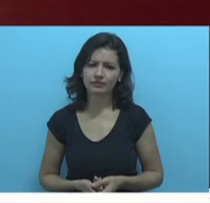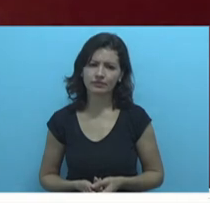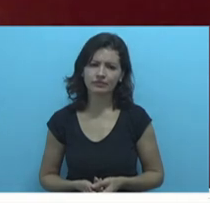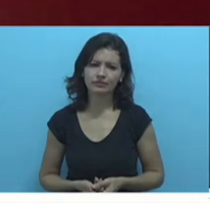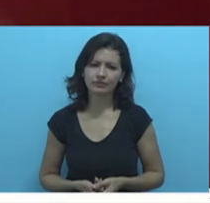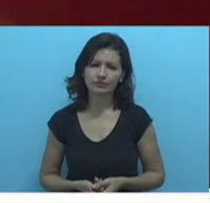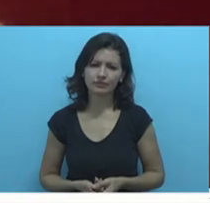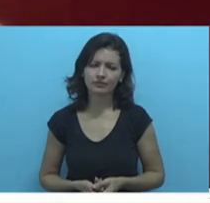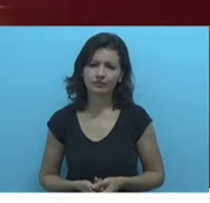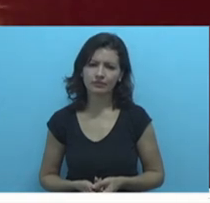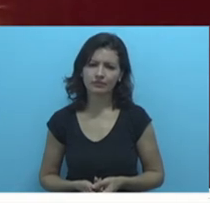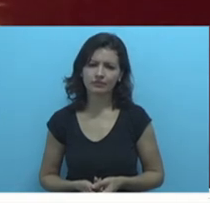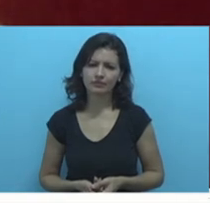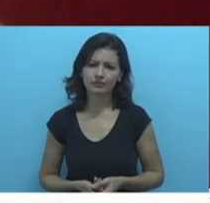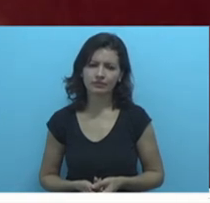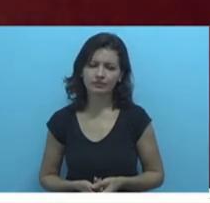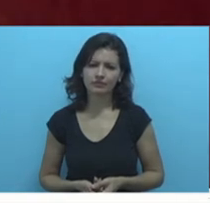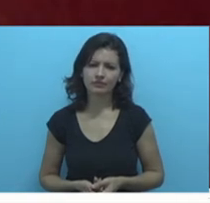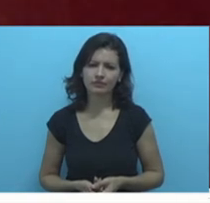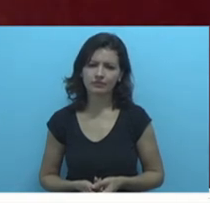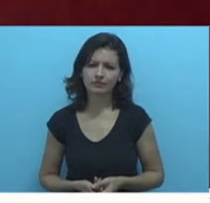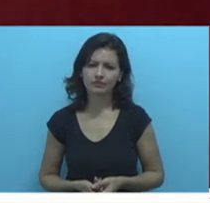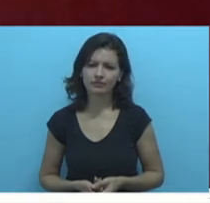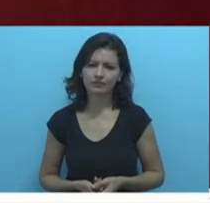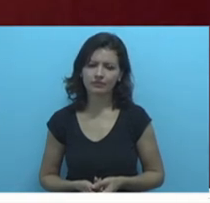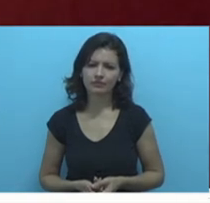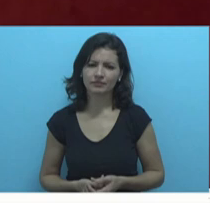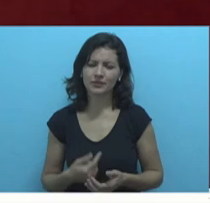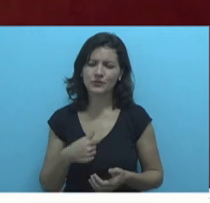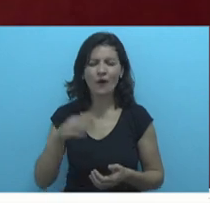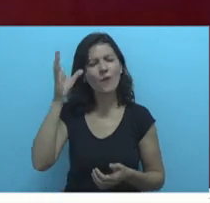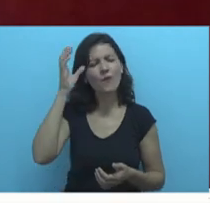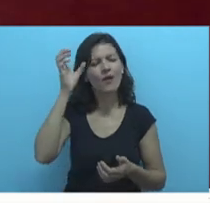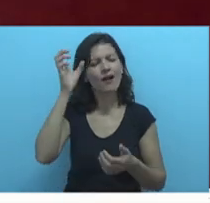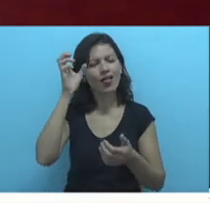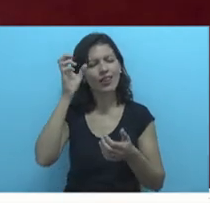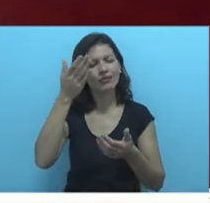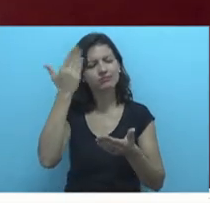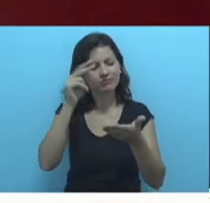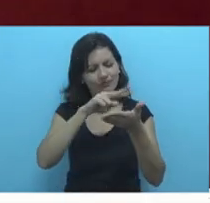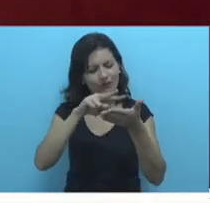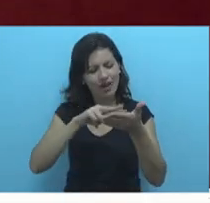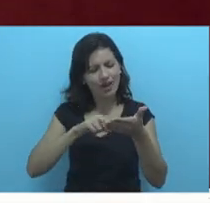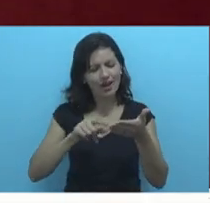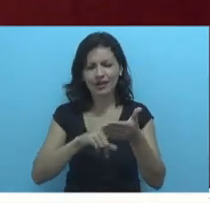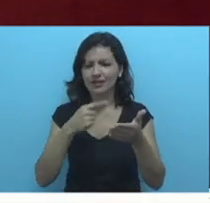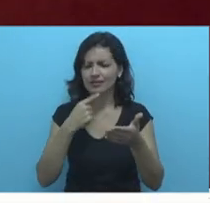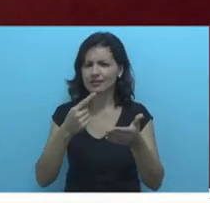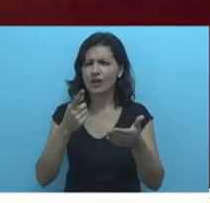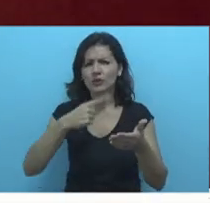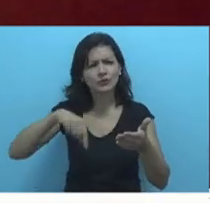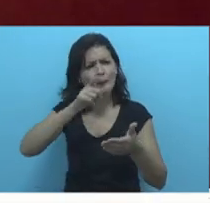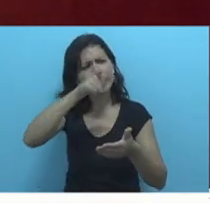Me trae a la memoria un párrafo de Marcel Proust que habla de la muerte y que dice que cuando los seres humanos pensamos en la